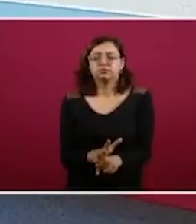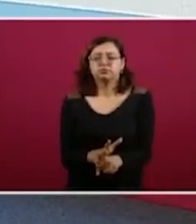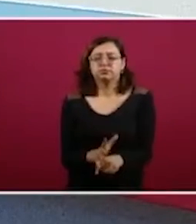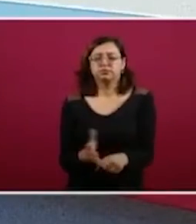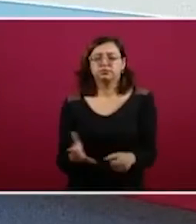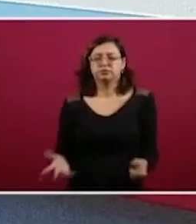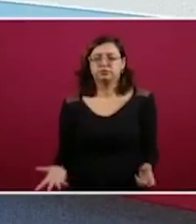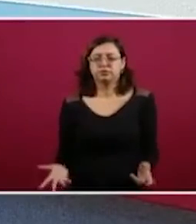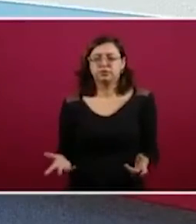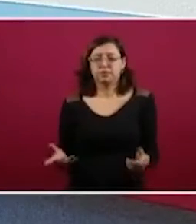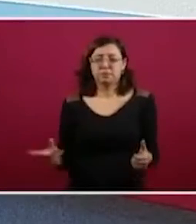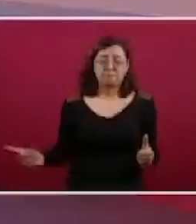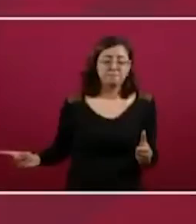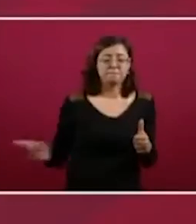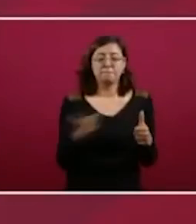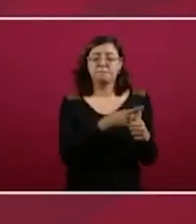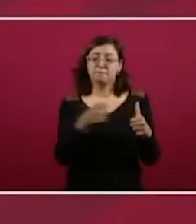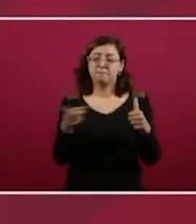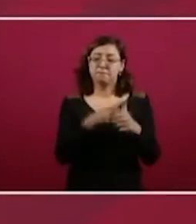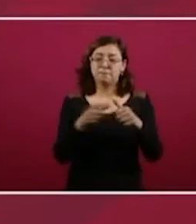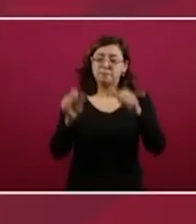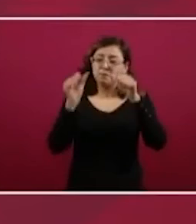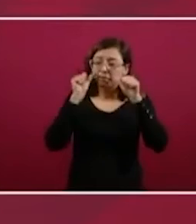preferente